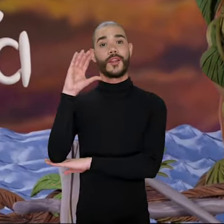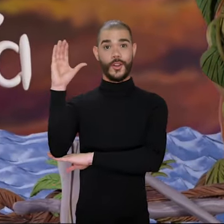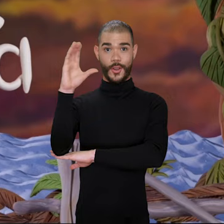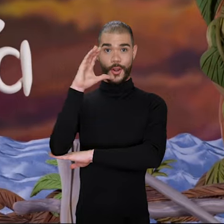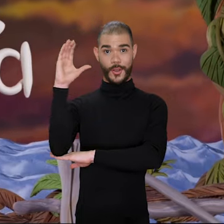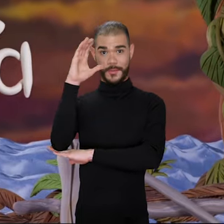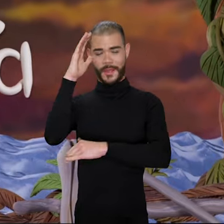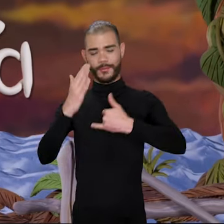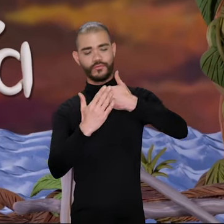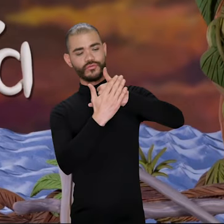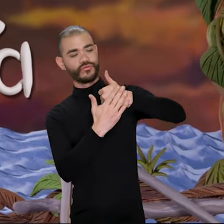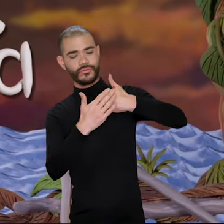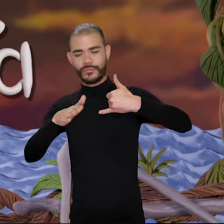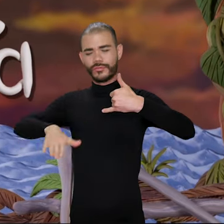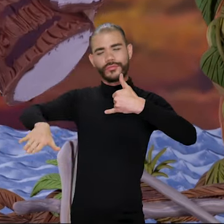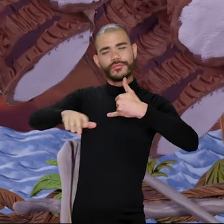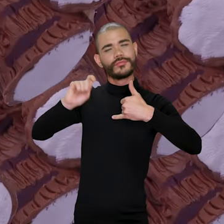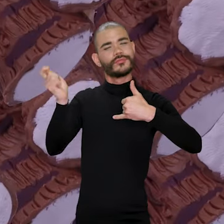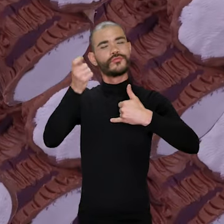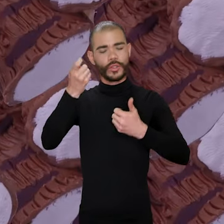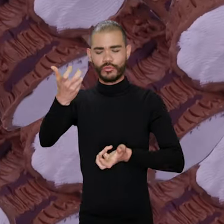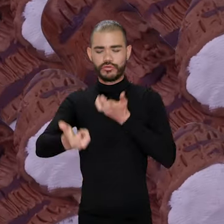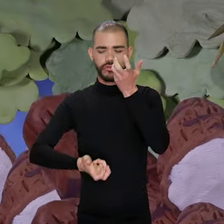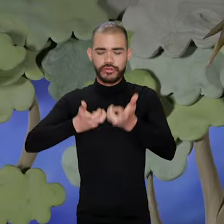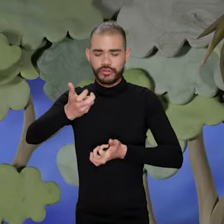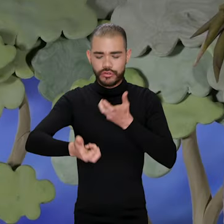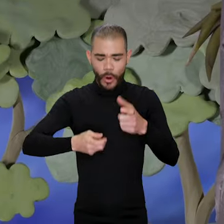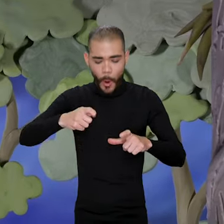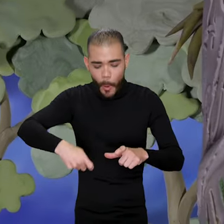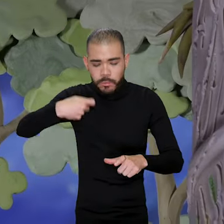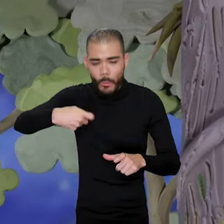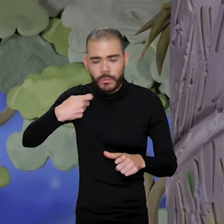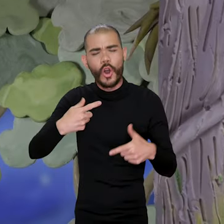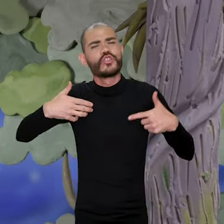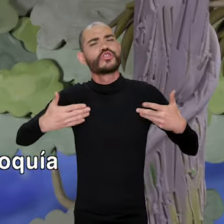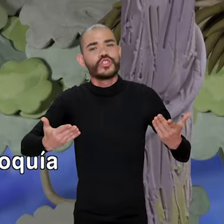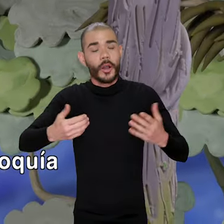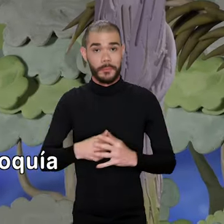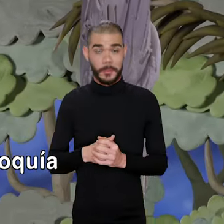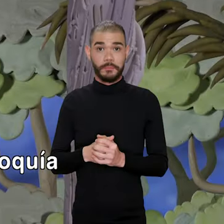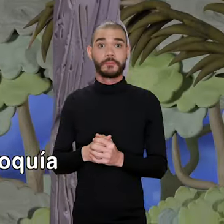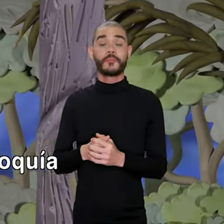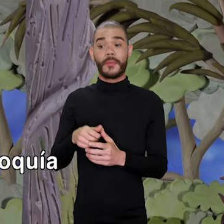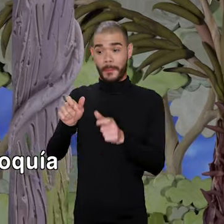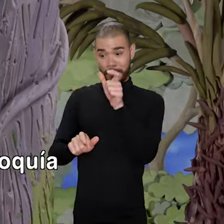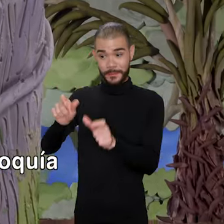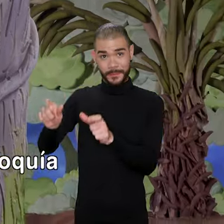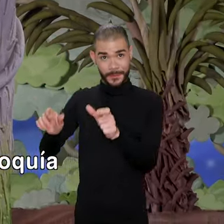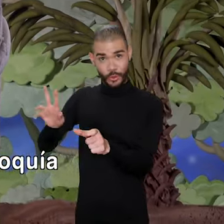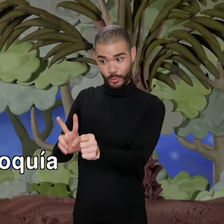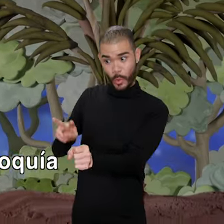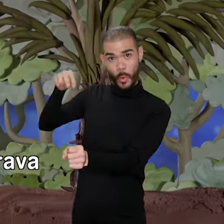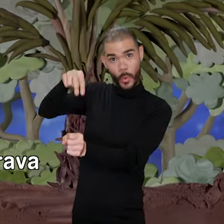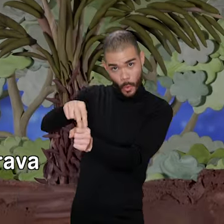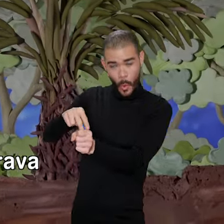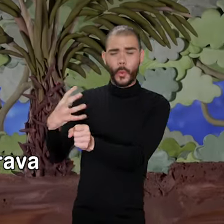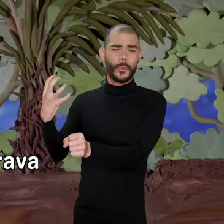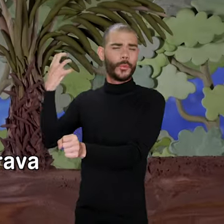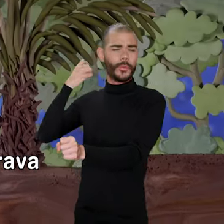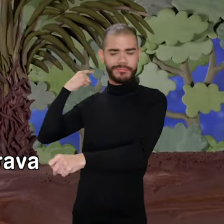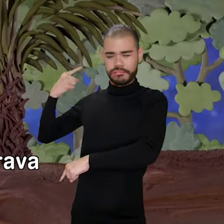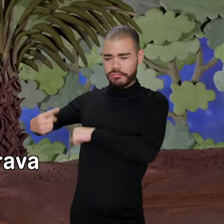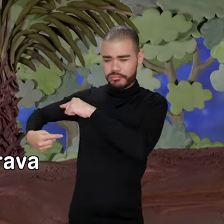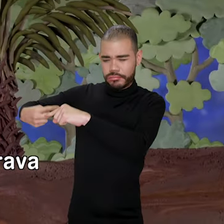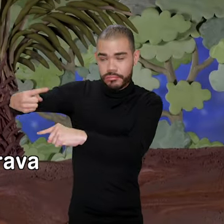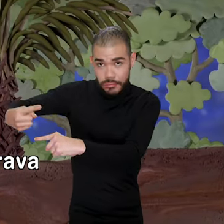La cocina en la Orinoquía. Al igual que sus ancestros, las mujeres indígenas de la Orinoquía extraen